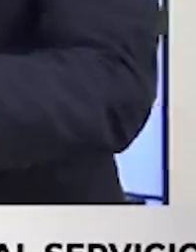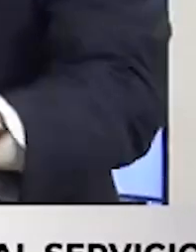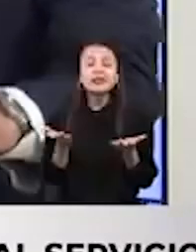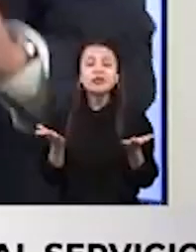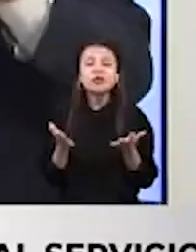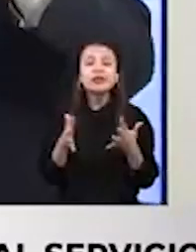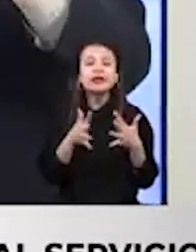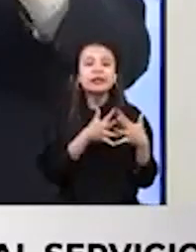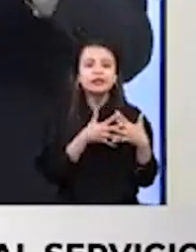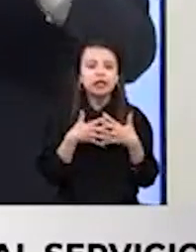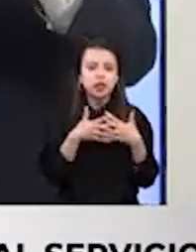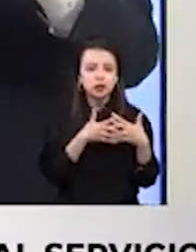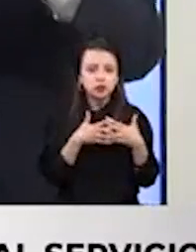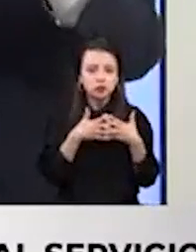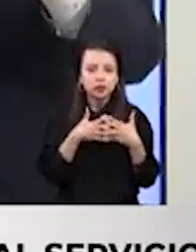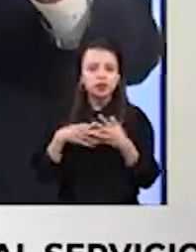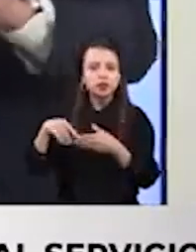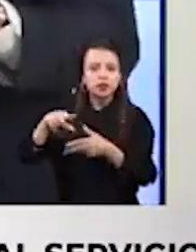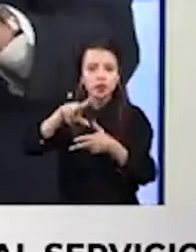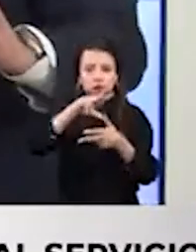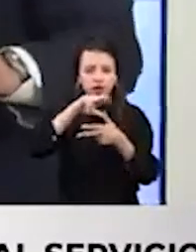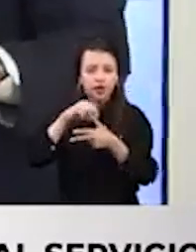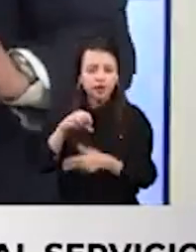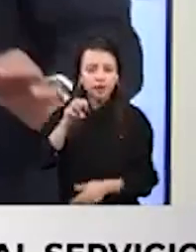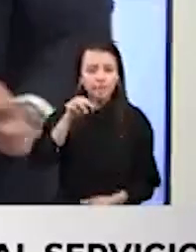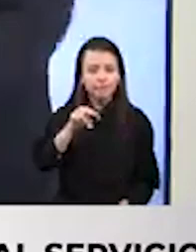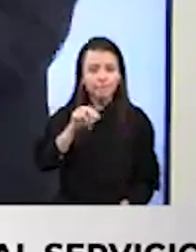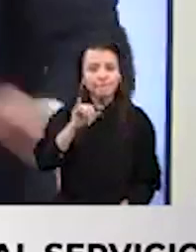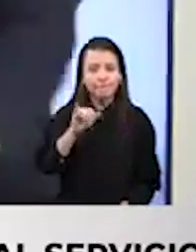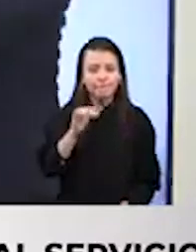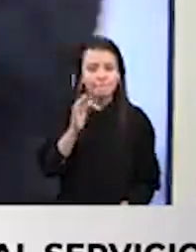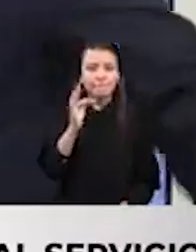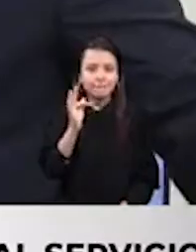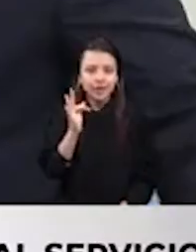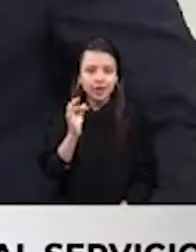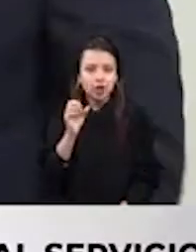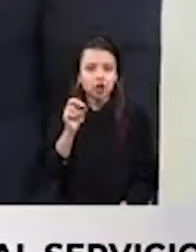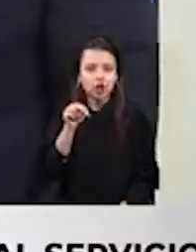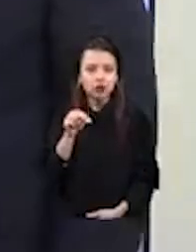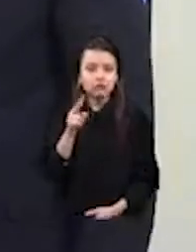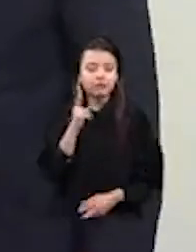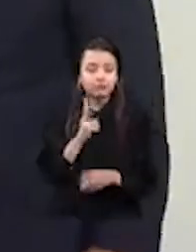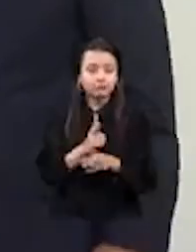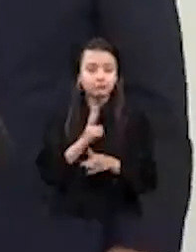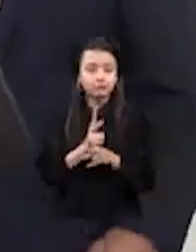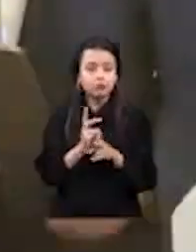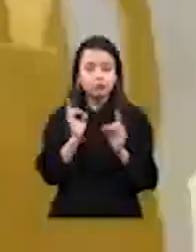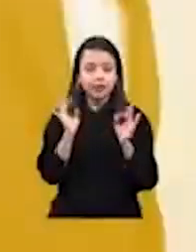Estados Unidos y el huracán Milton, que se ha convertido en una tormenta muy peligrosa.